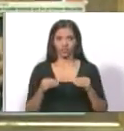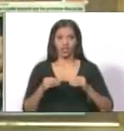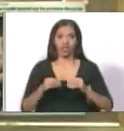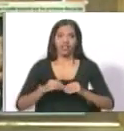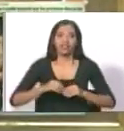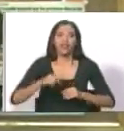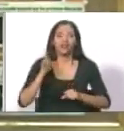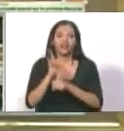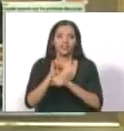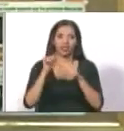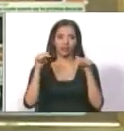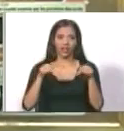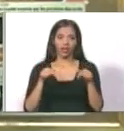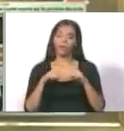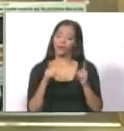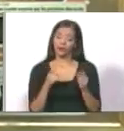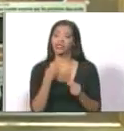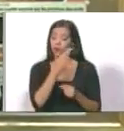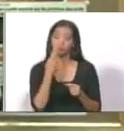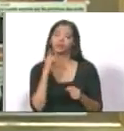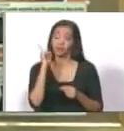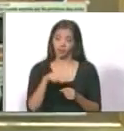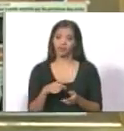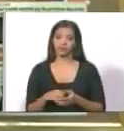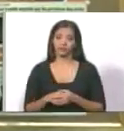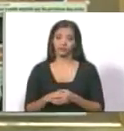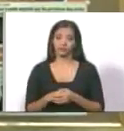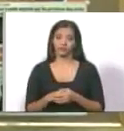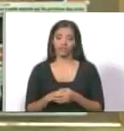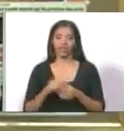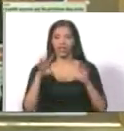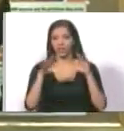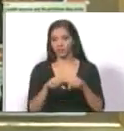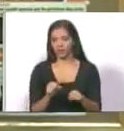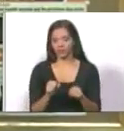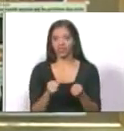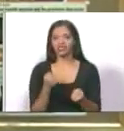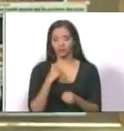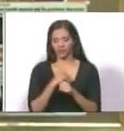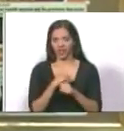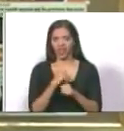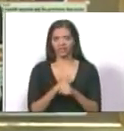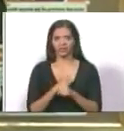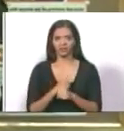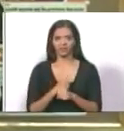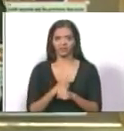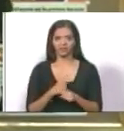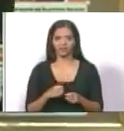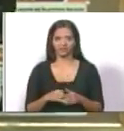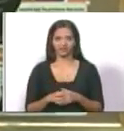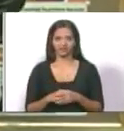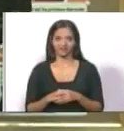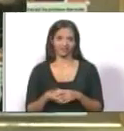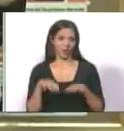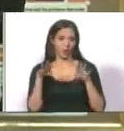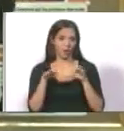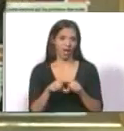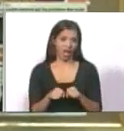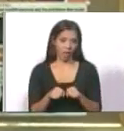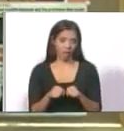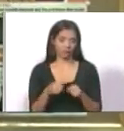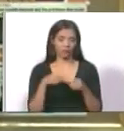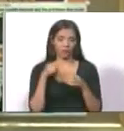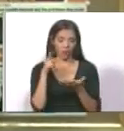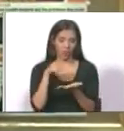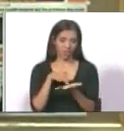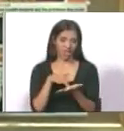aparecen ahí, pero que están comprometidos también. Ahí las tomamos y estamos trabajando. Convocamos, se montan en el carro